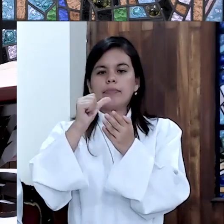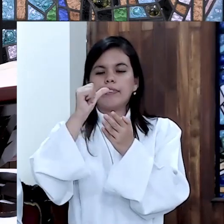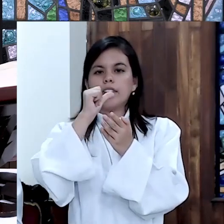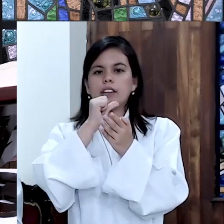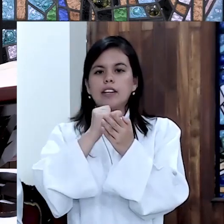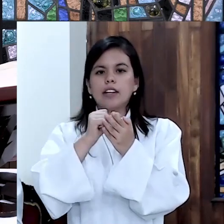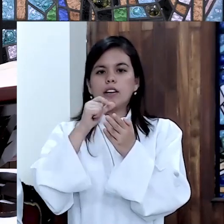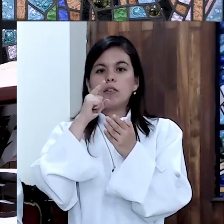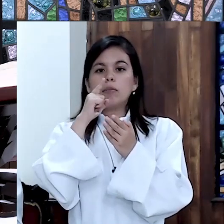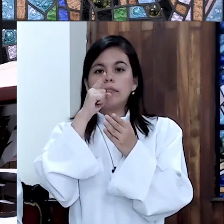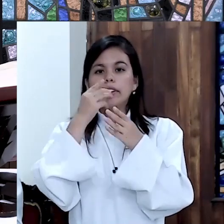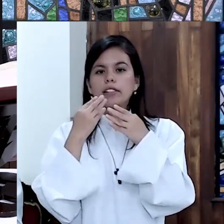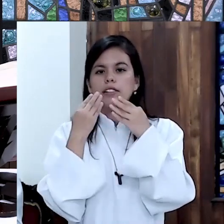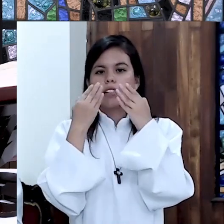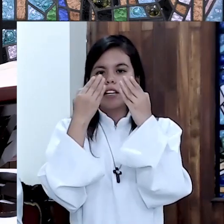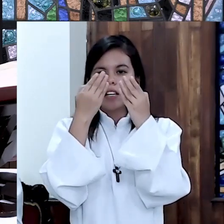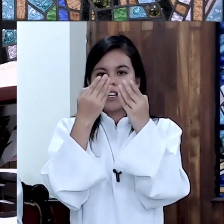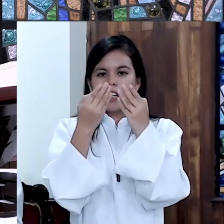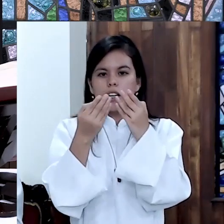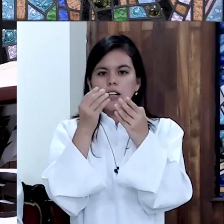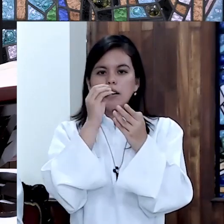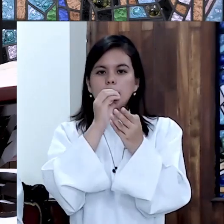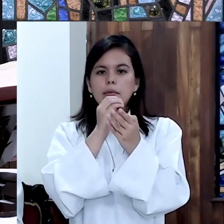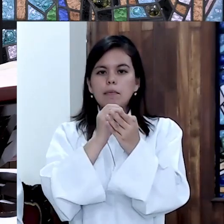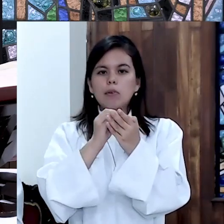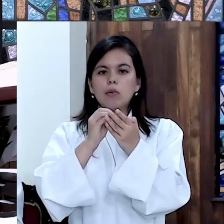extendidas te